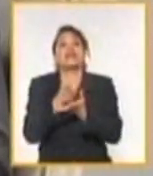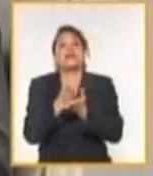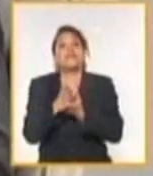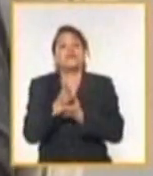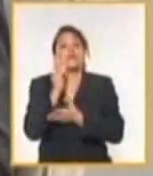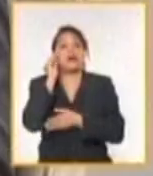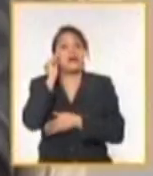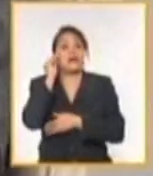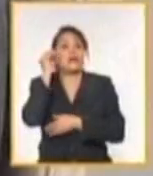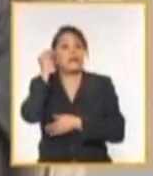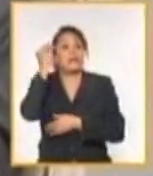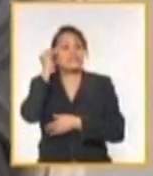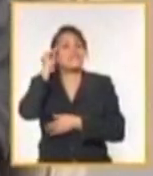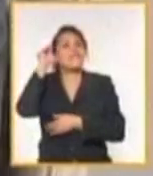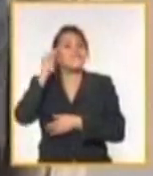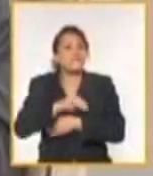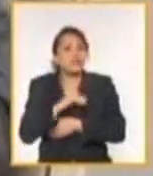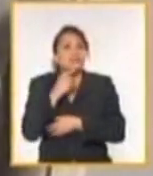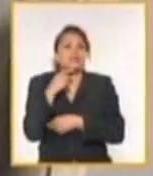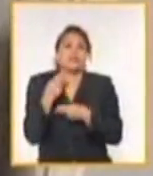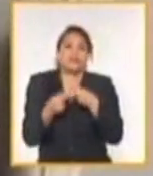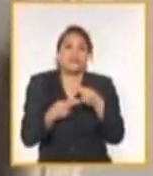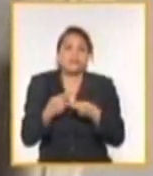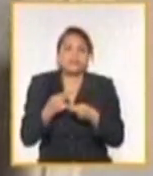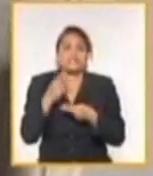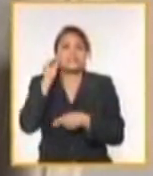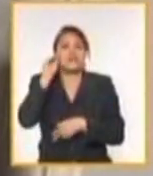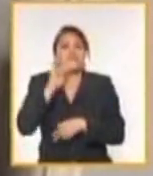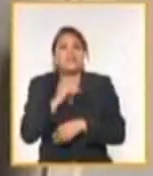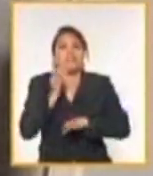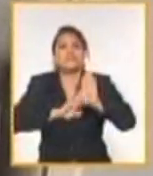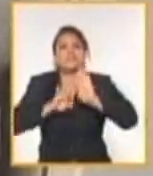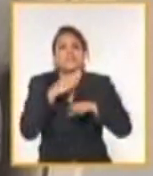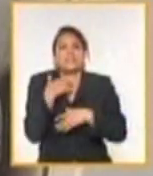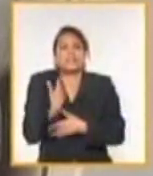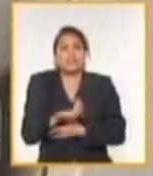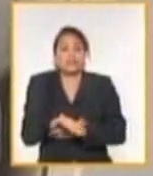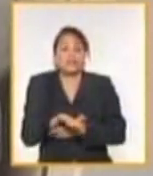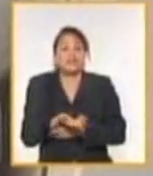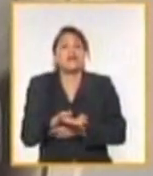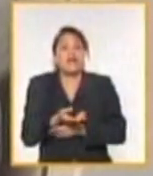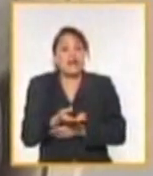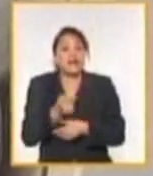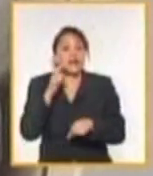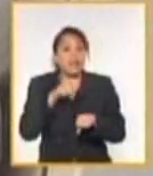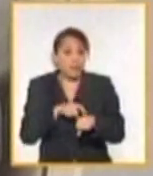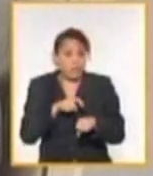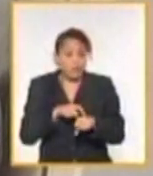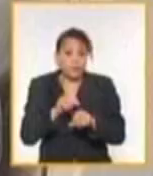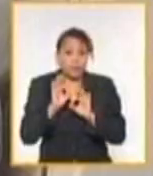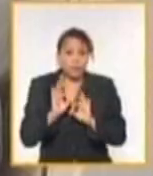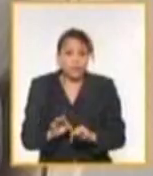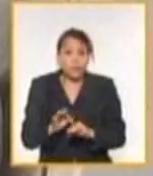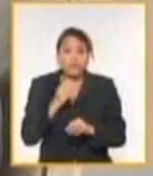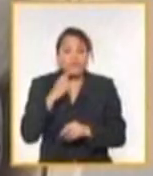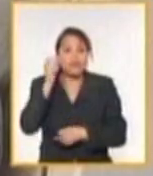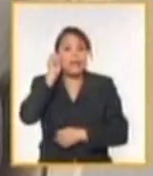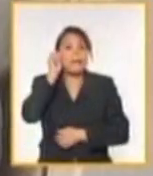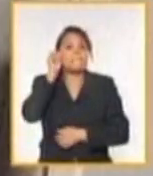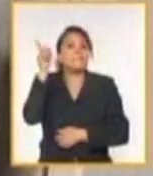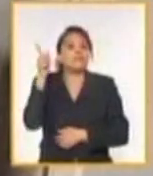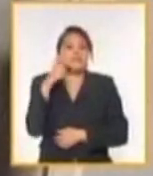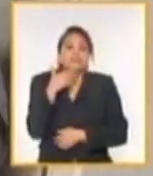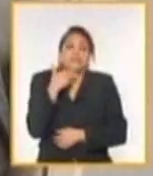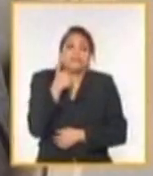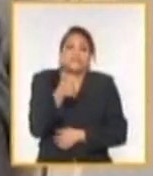conciencia. Entonces eso se está produciendo en ese momento. Hart hablaba de que fue la experiencia,